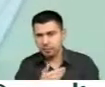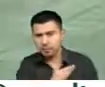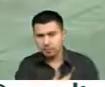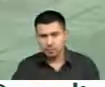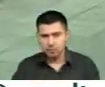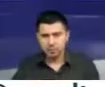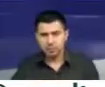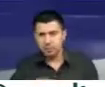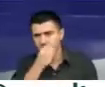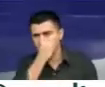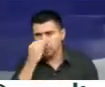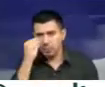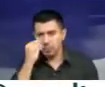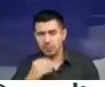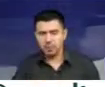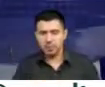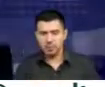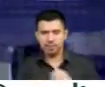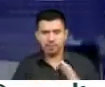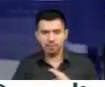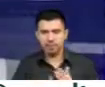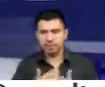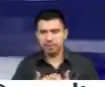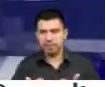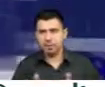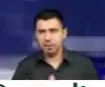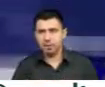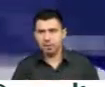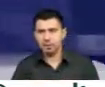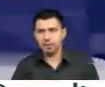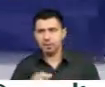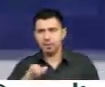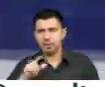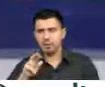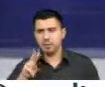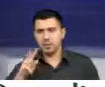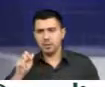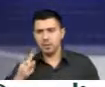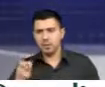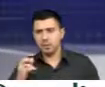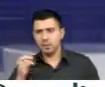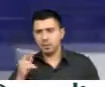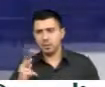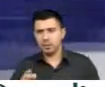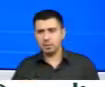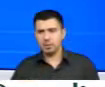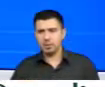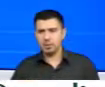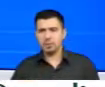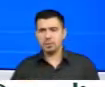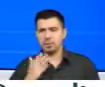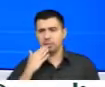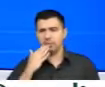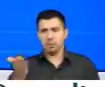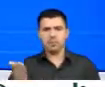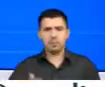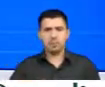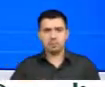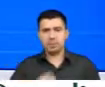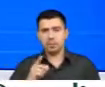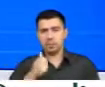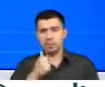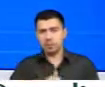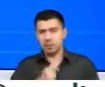Santos. Esta es toda la información por el momento con la cámara de Johnny Guerra. Les informó Pilar Velázquez para Oriente Noticias. Muchas gracias, Pilar. Y la dirigencia de